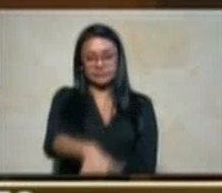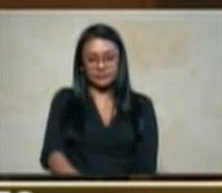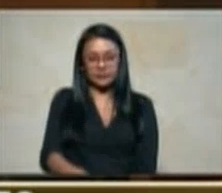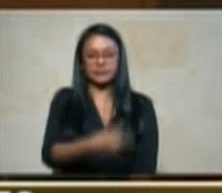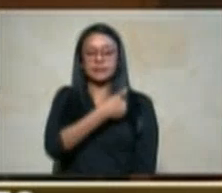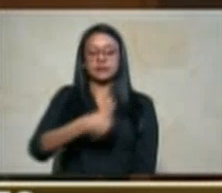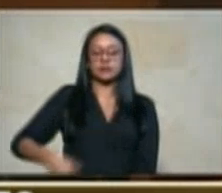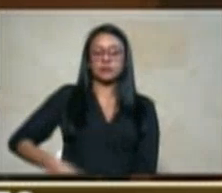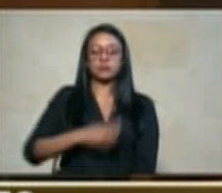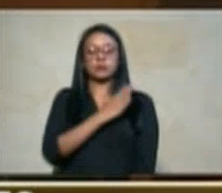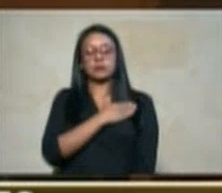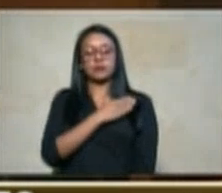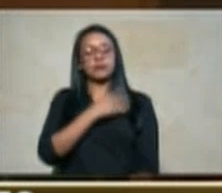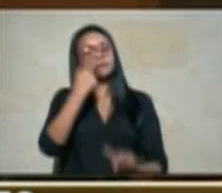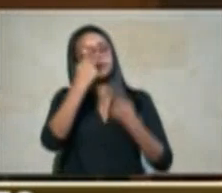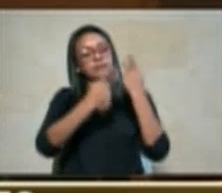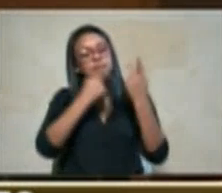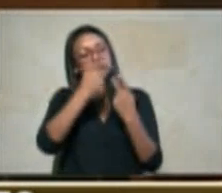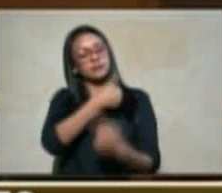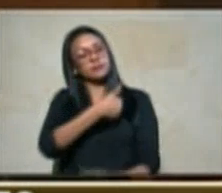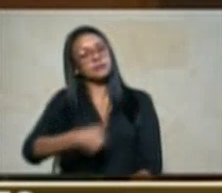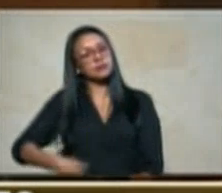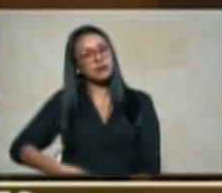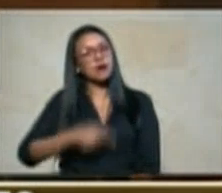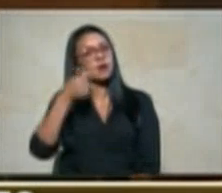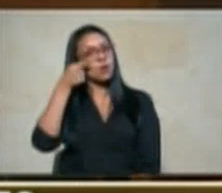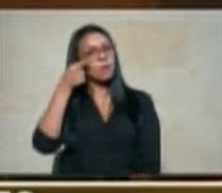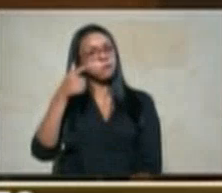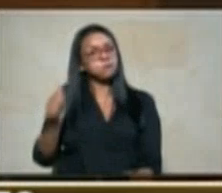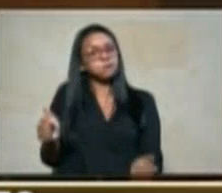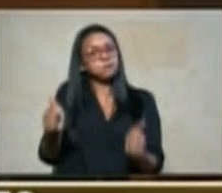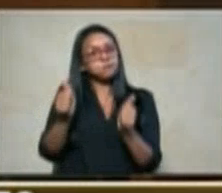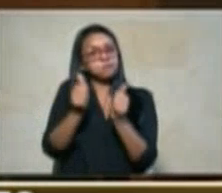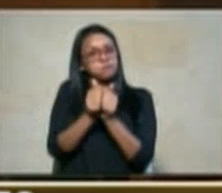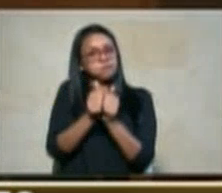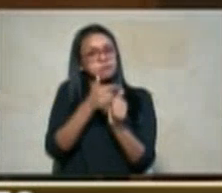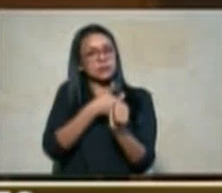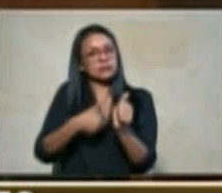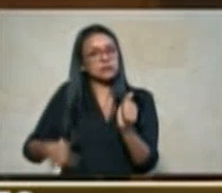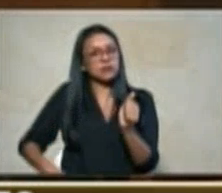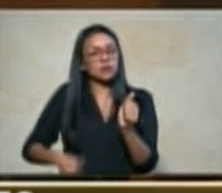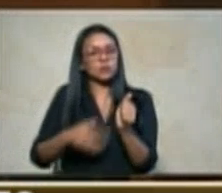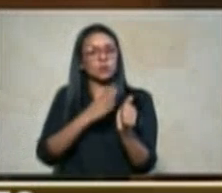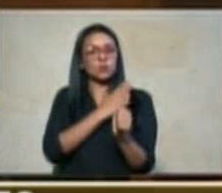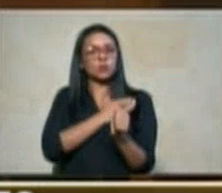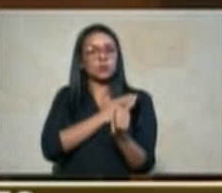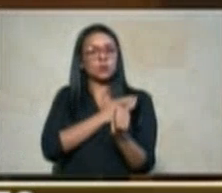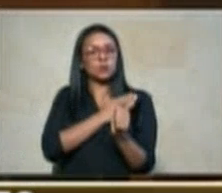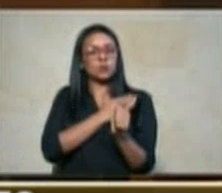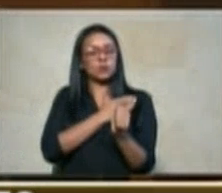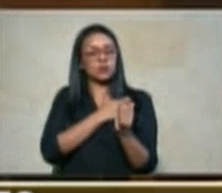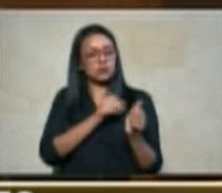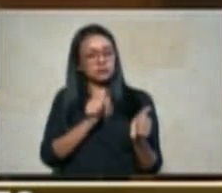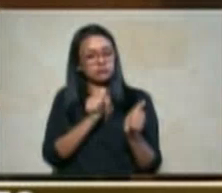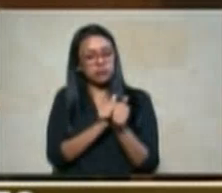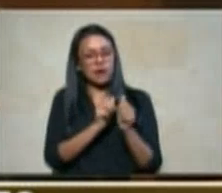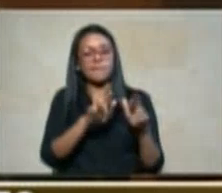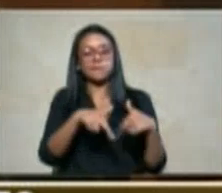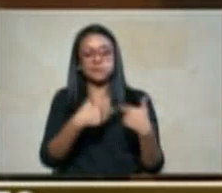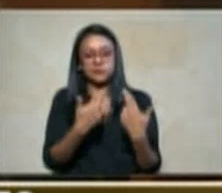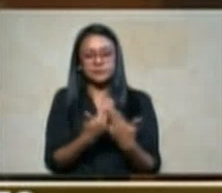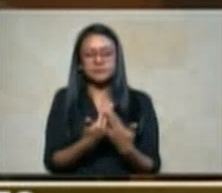Uribe a visitar al presidente Juan Manuel Santos y yo estuve acompañando al presidente Uribe en esa